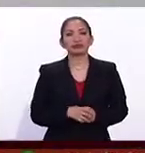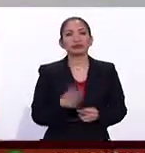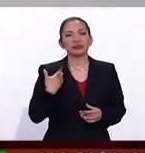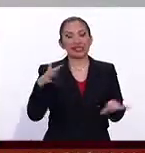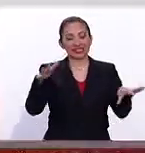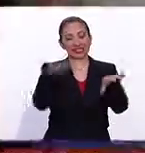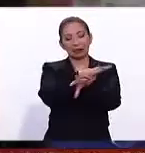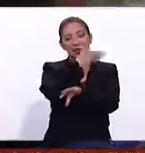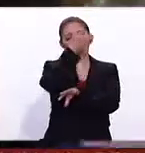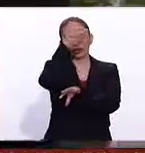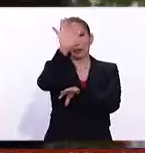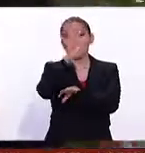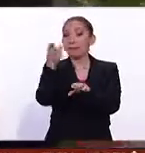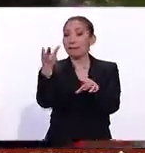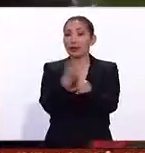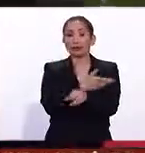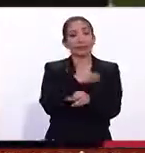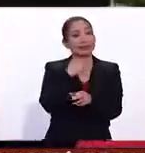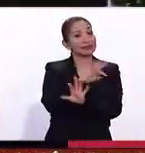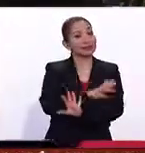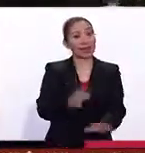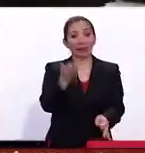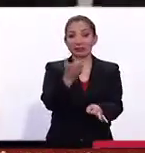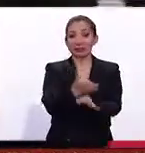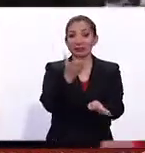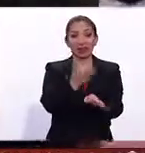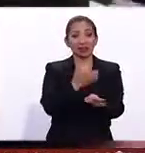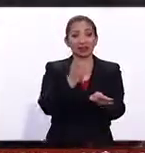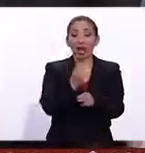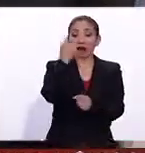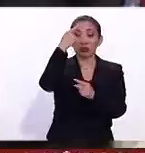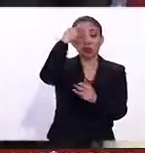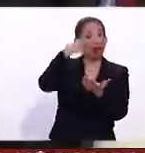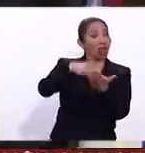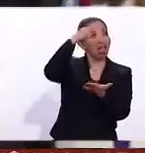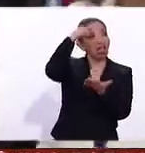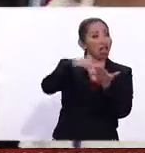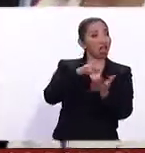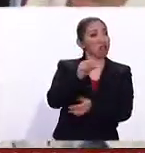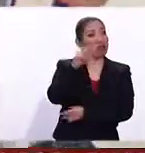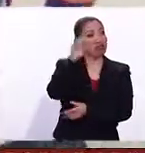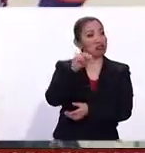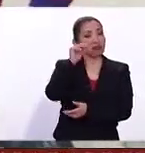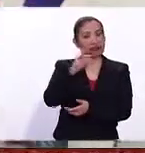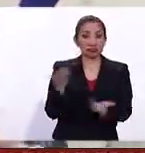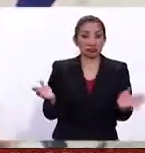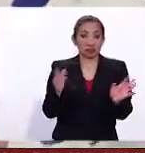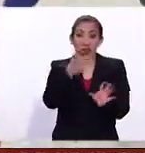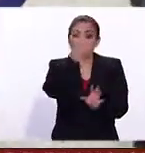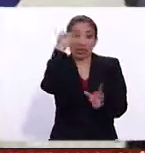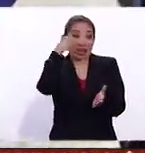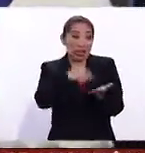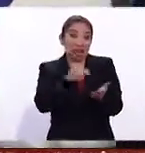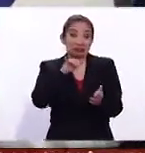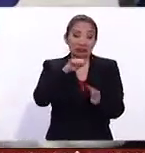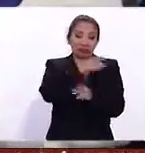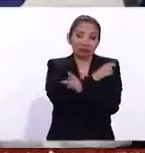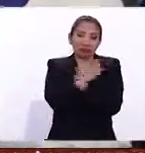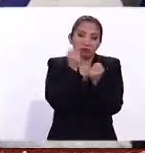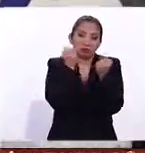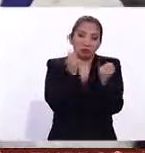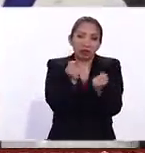El cambio climático está ocurriendo a pesar de que los escépticos no lo crean. No se trata si lo creo o no, la